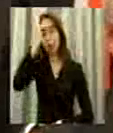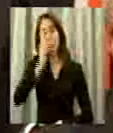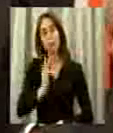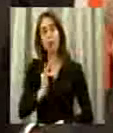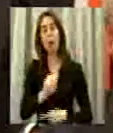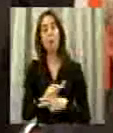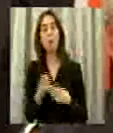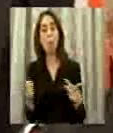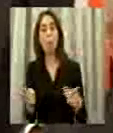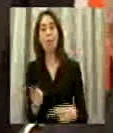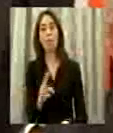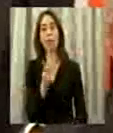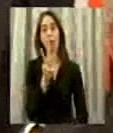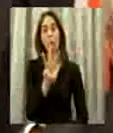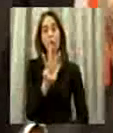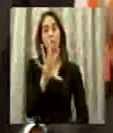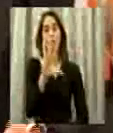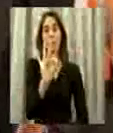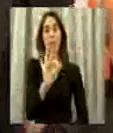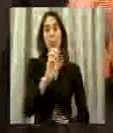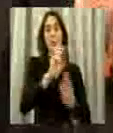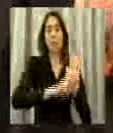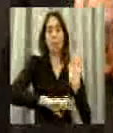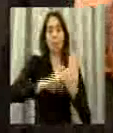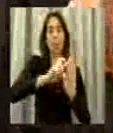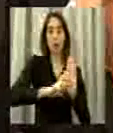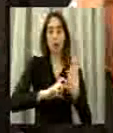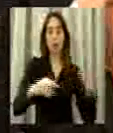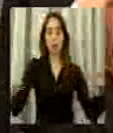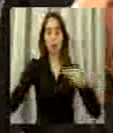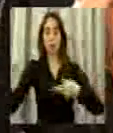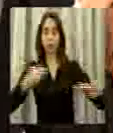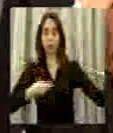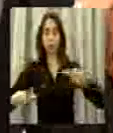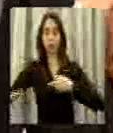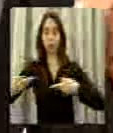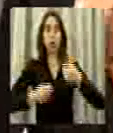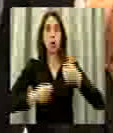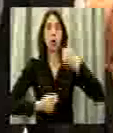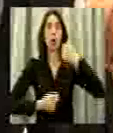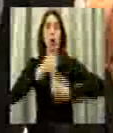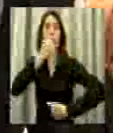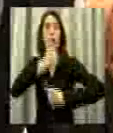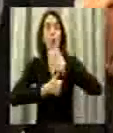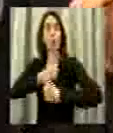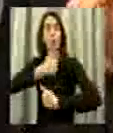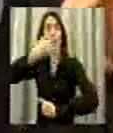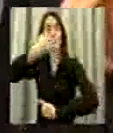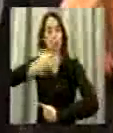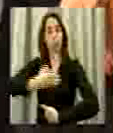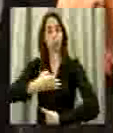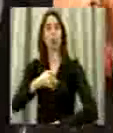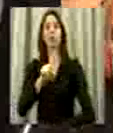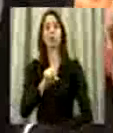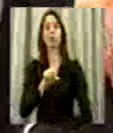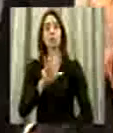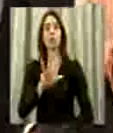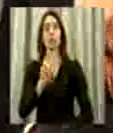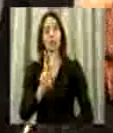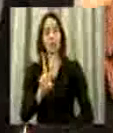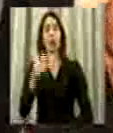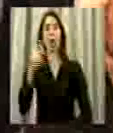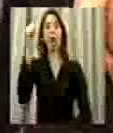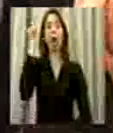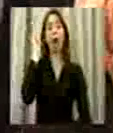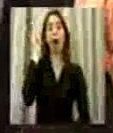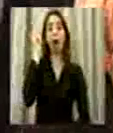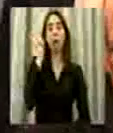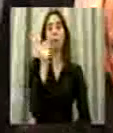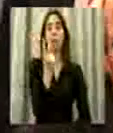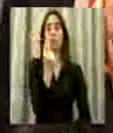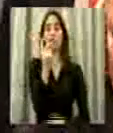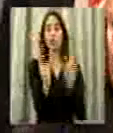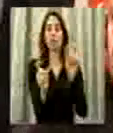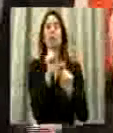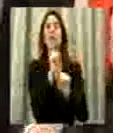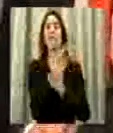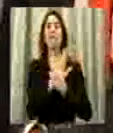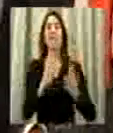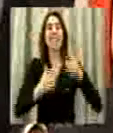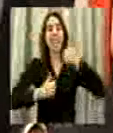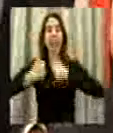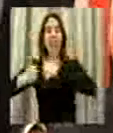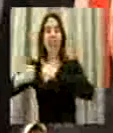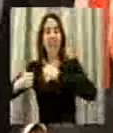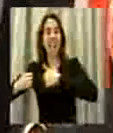públicos, 350 proyectos, al final llegaron a concursar formalmente 192. Ayer tuvimos 12 finalistas